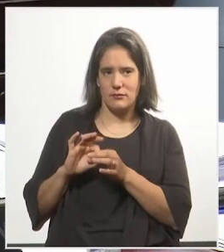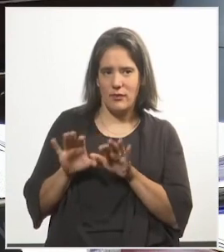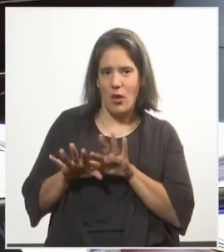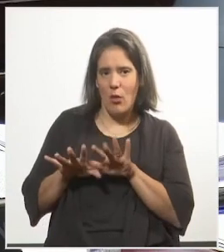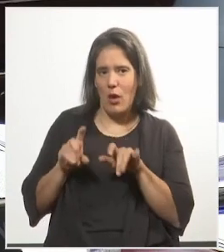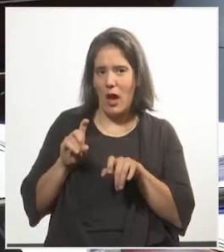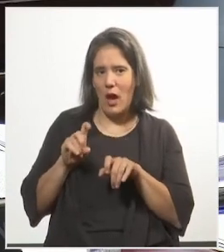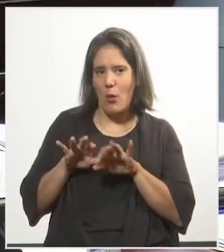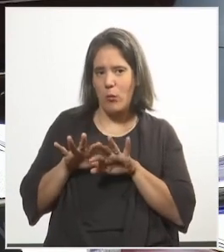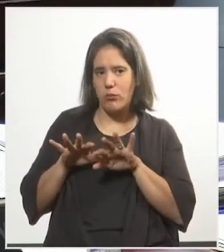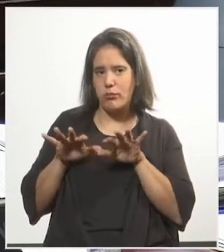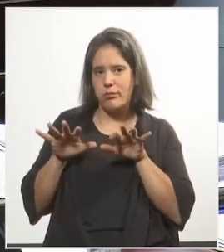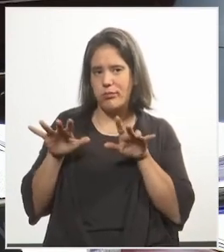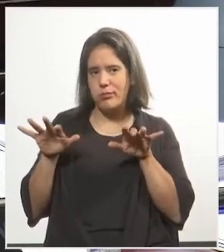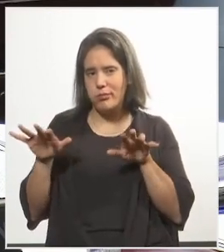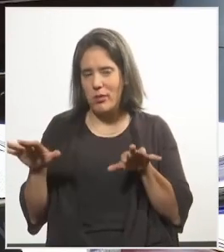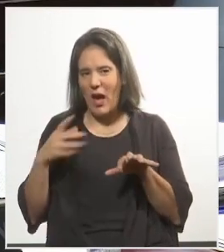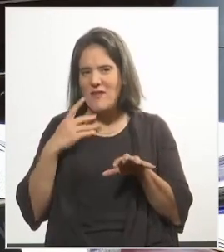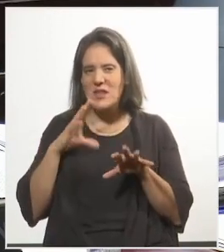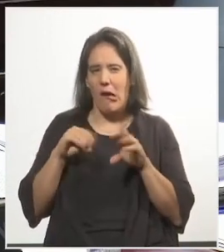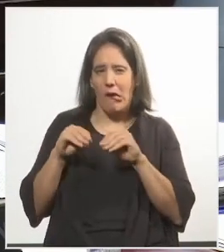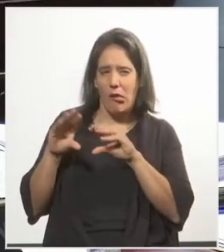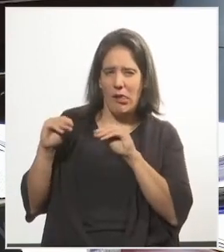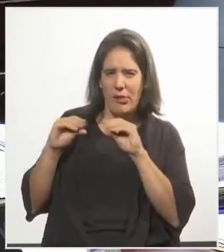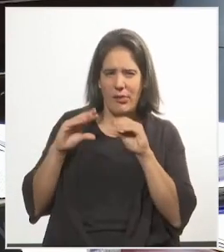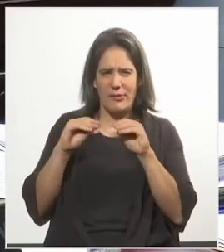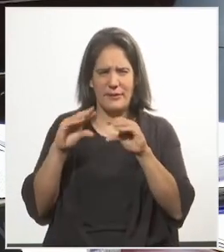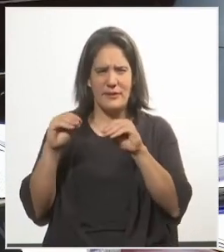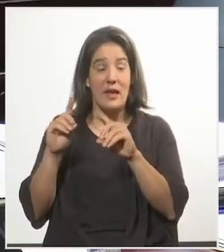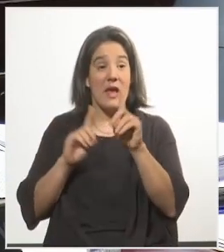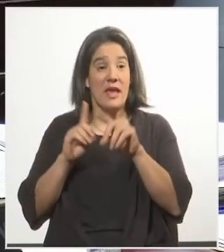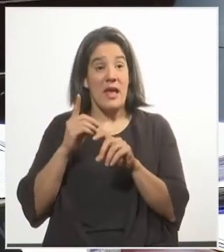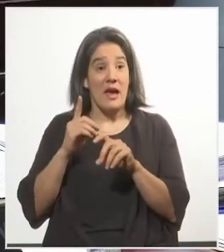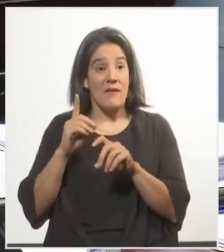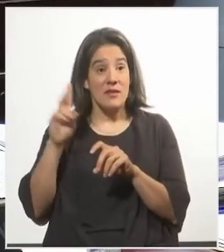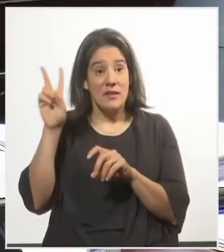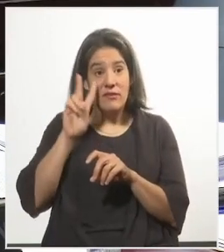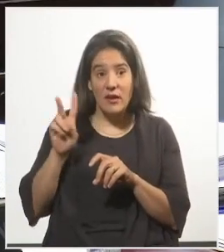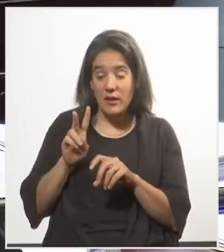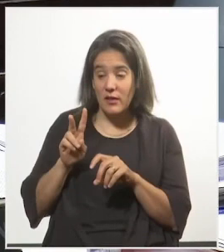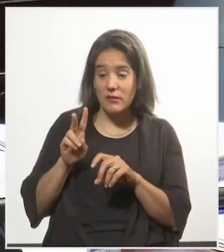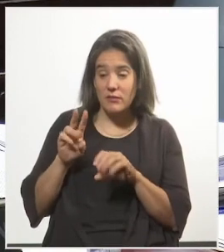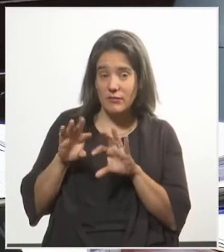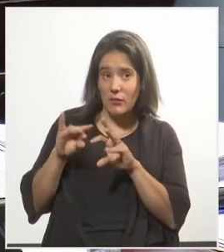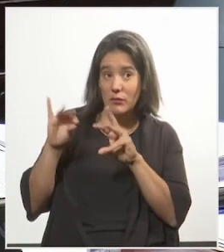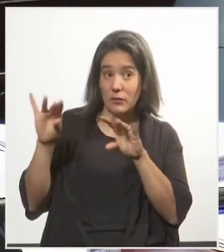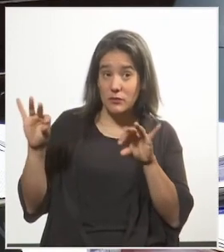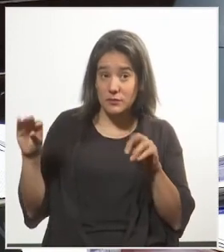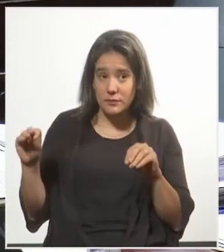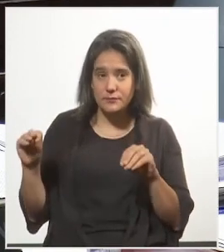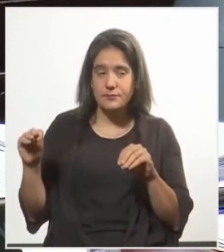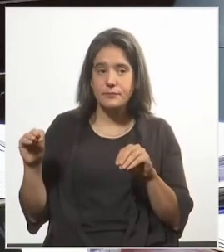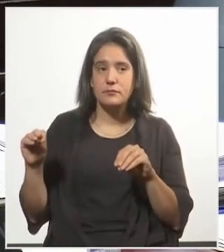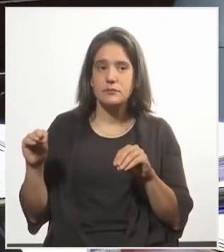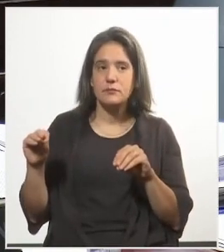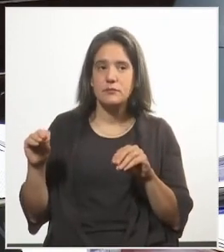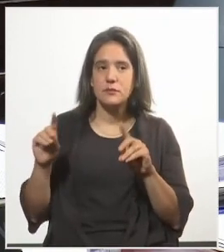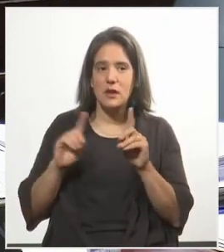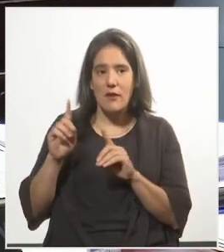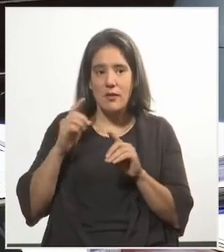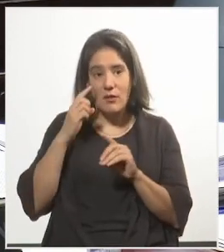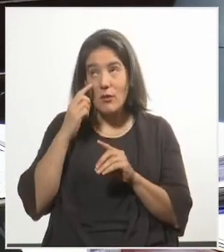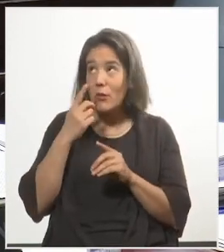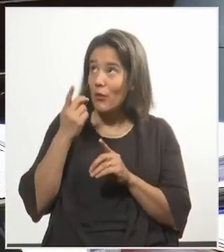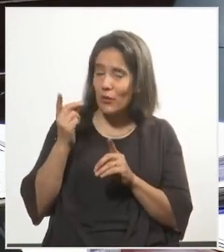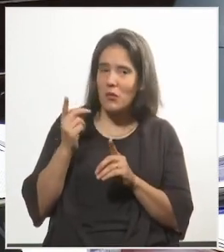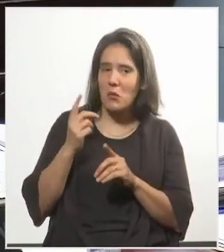sus aguas a veces barrosas y a veces muy verdes. Y tenemos un